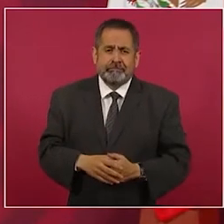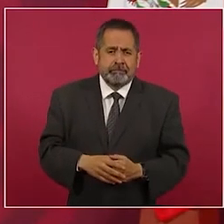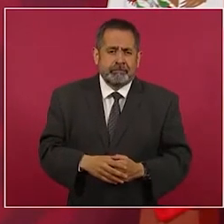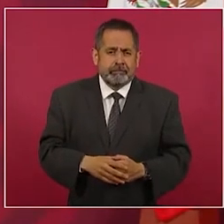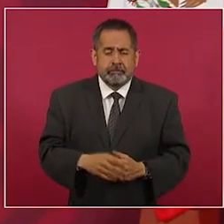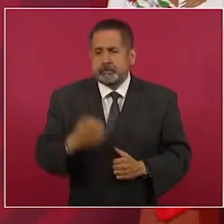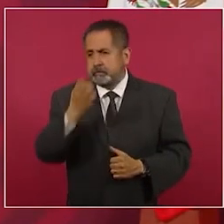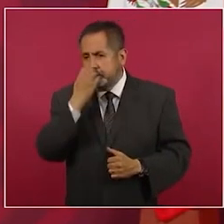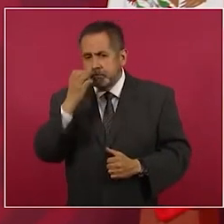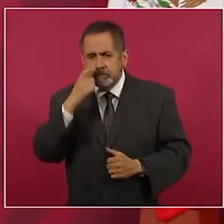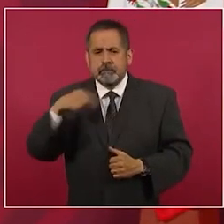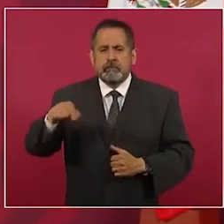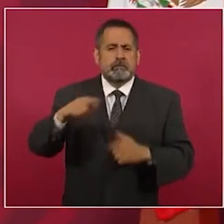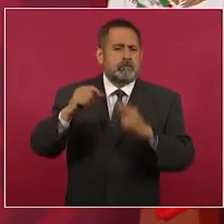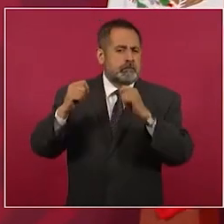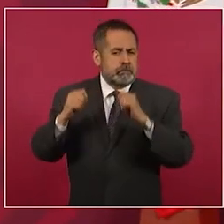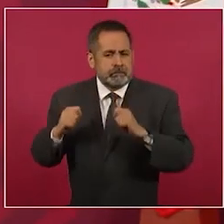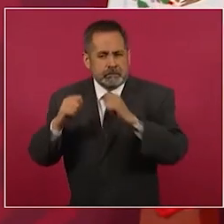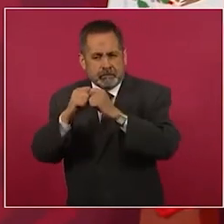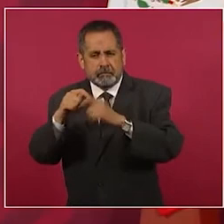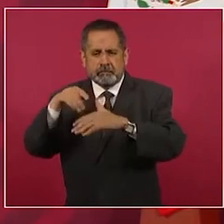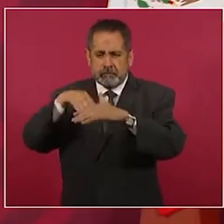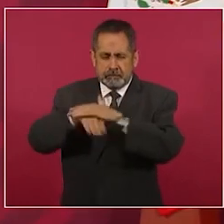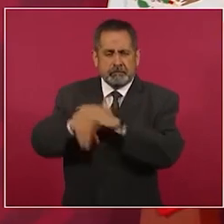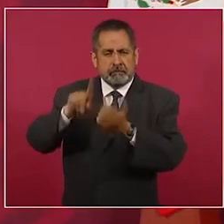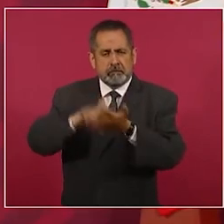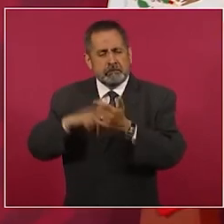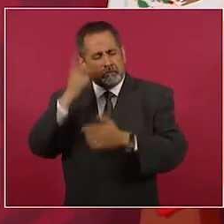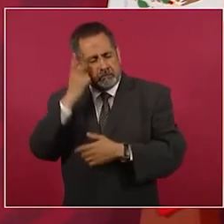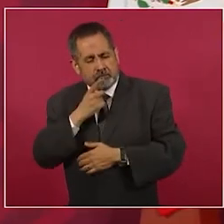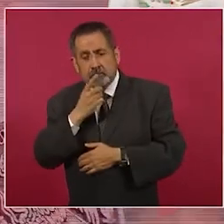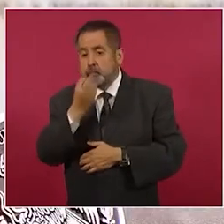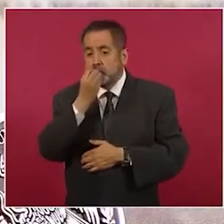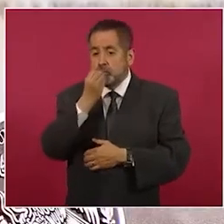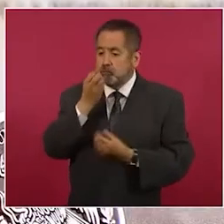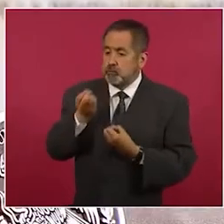en escuelas, en templos para dormir y comida.